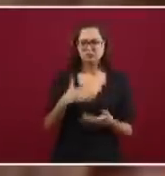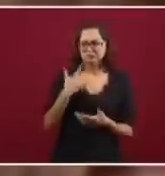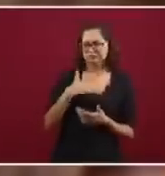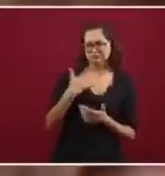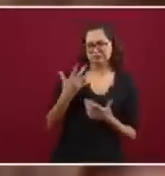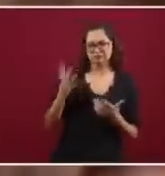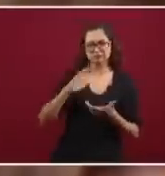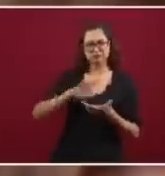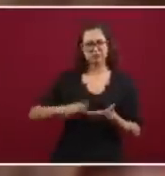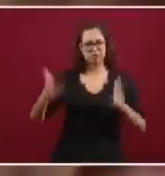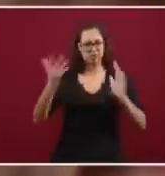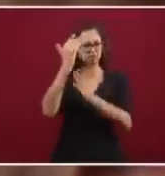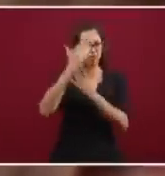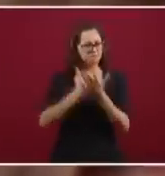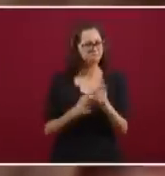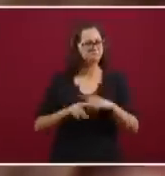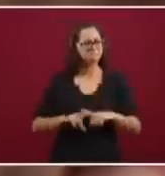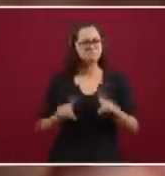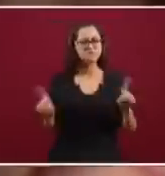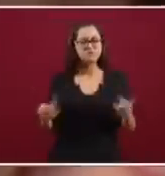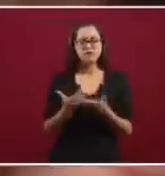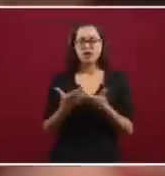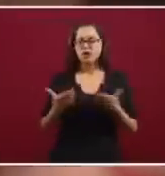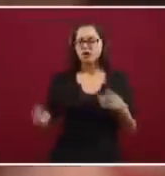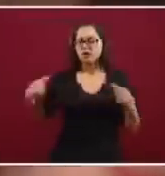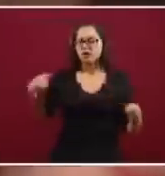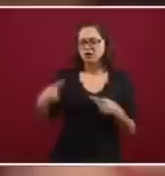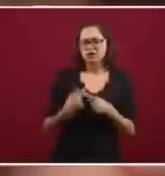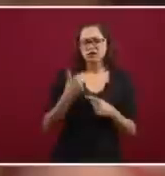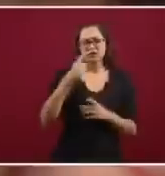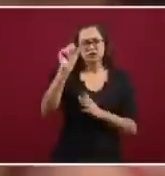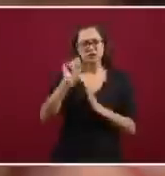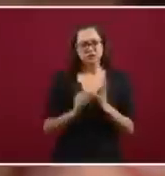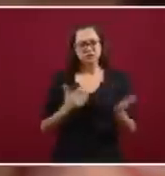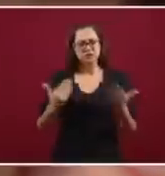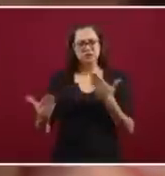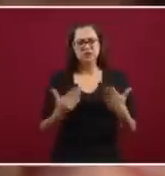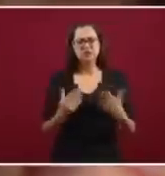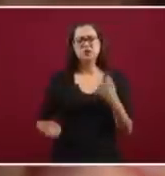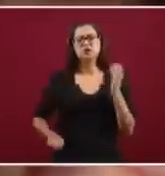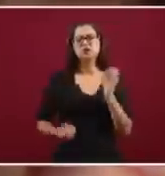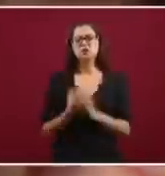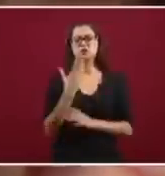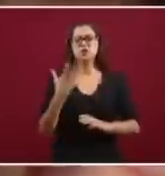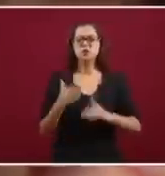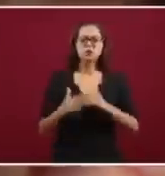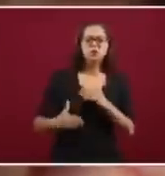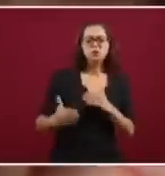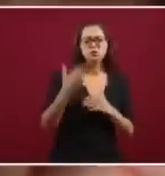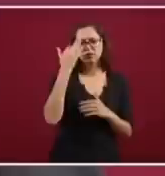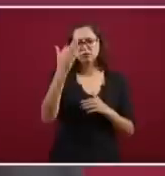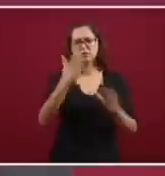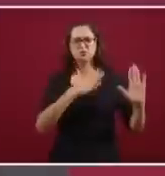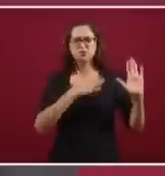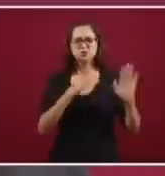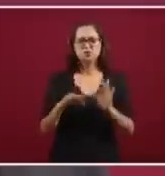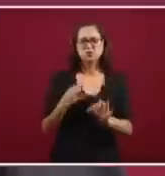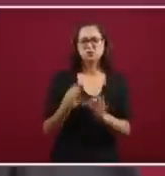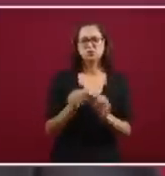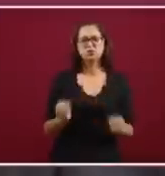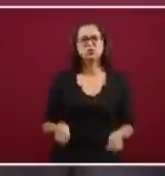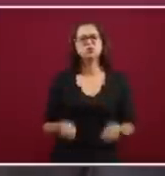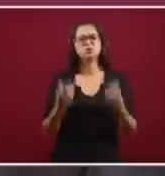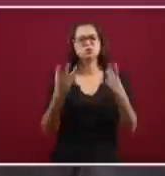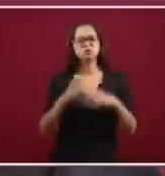contrario. ¿Cuál es el balance en este periodo de tiempo y si habrá un nuevo plazo para cumplir su promesa? Pues vamos